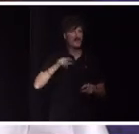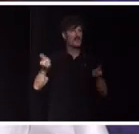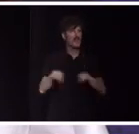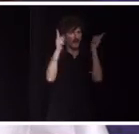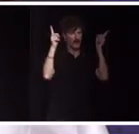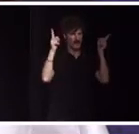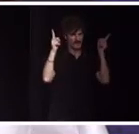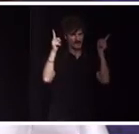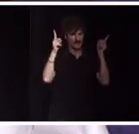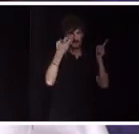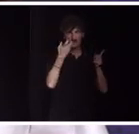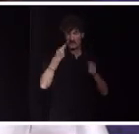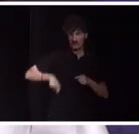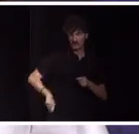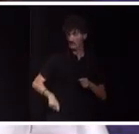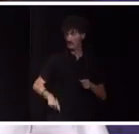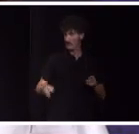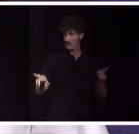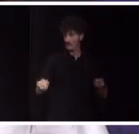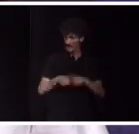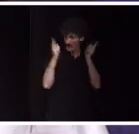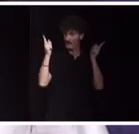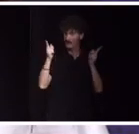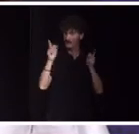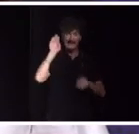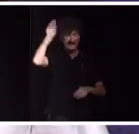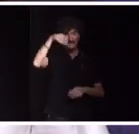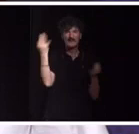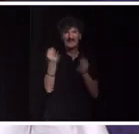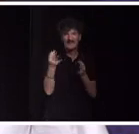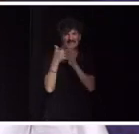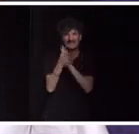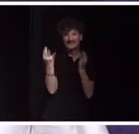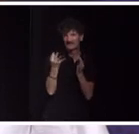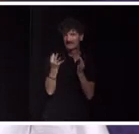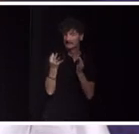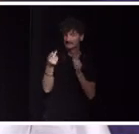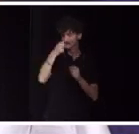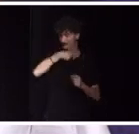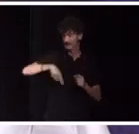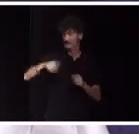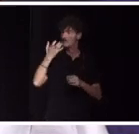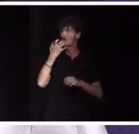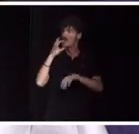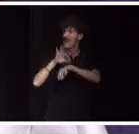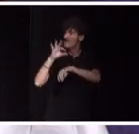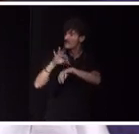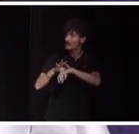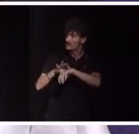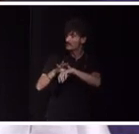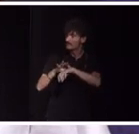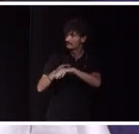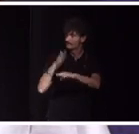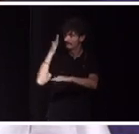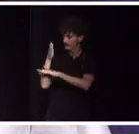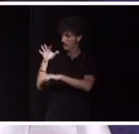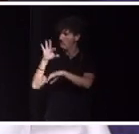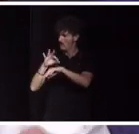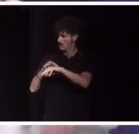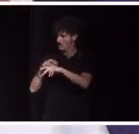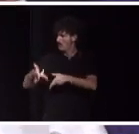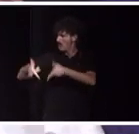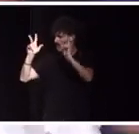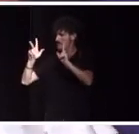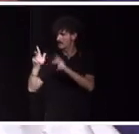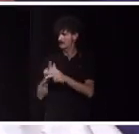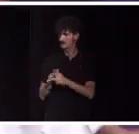cuáles sean sus ingresos económicos. La República para nosotros es que a nadie que esté enfermo le falte asistencia médica.